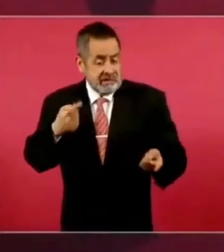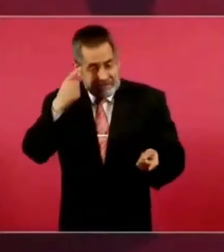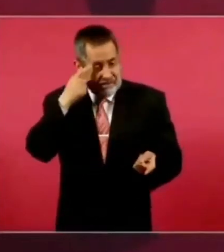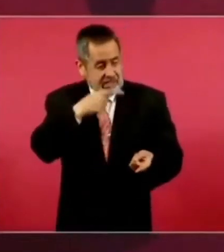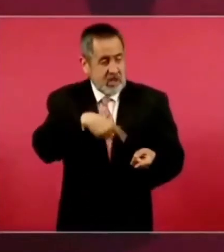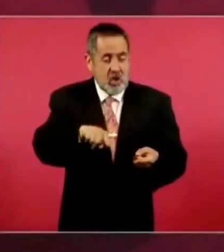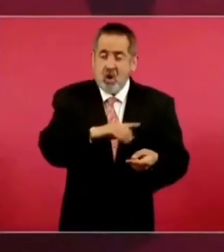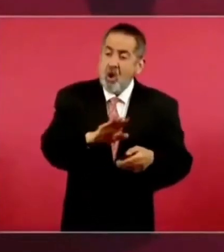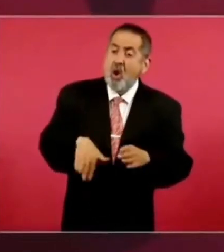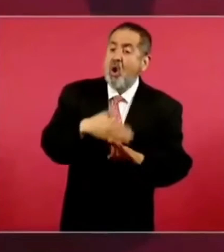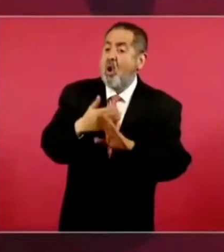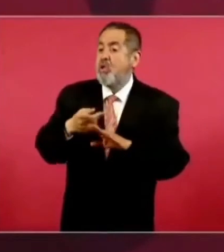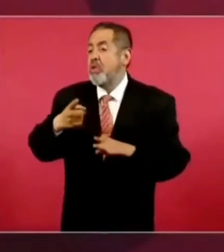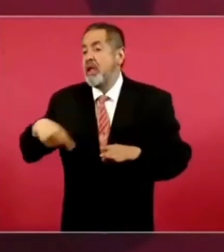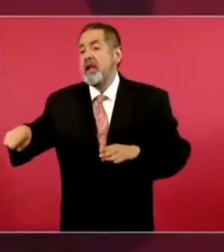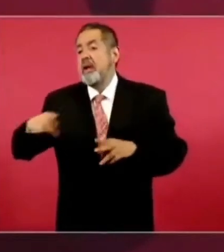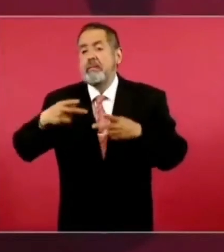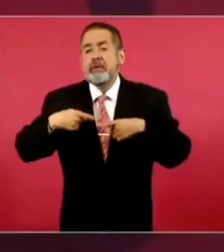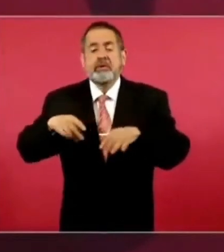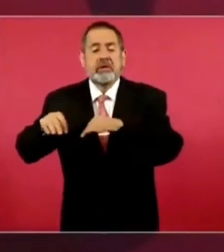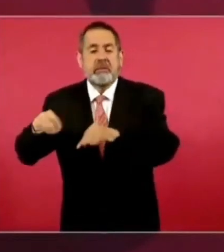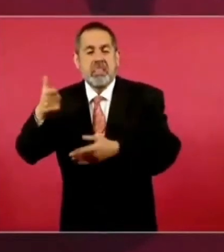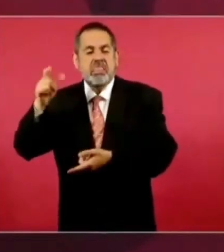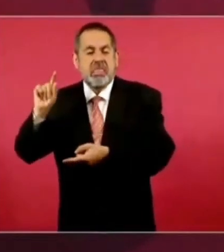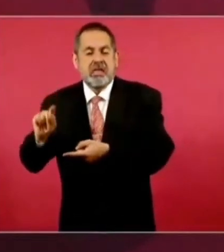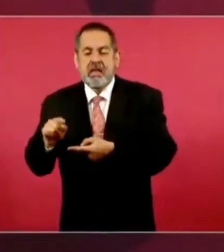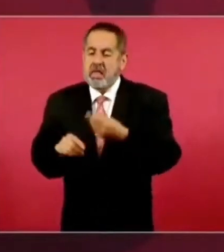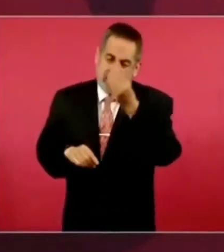de los intereses de los trabajadores?